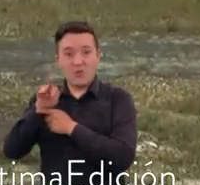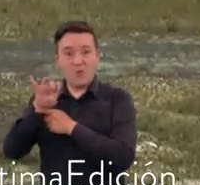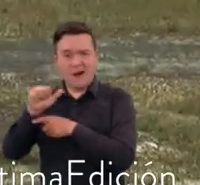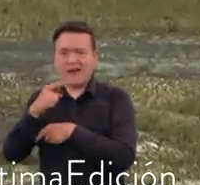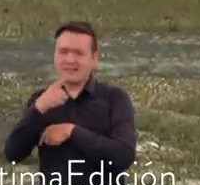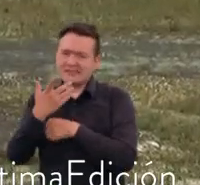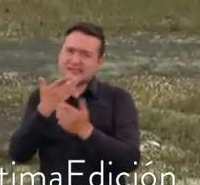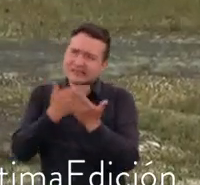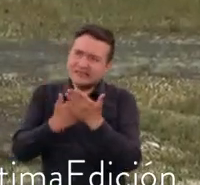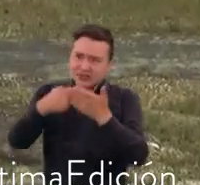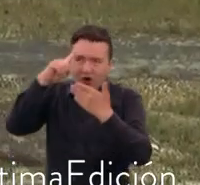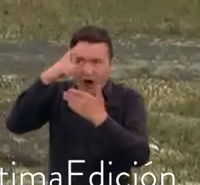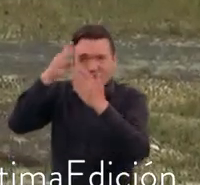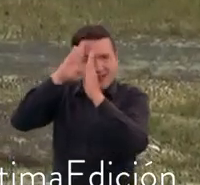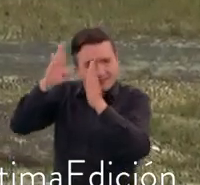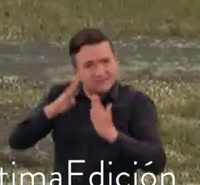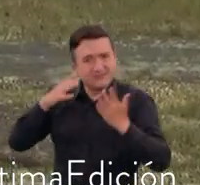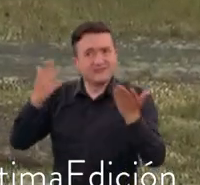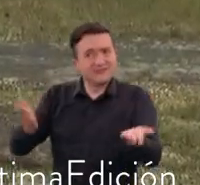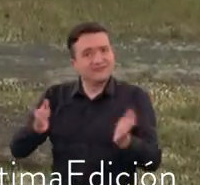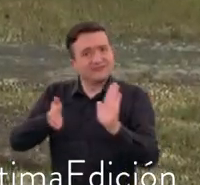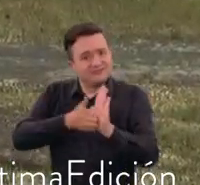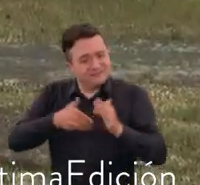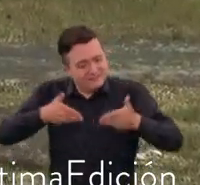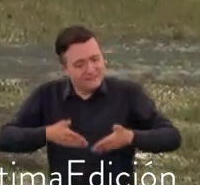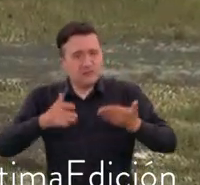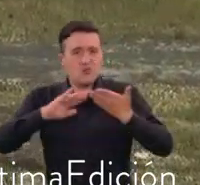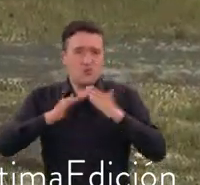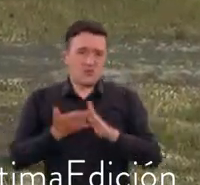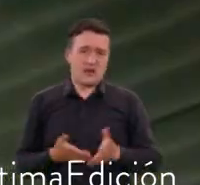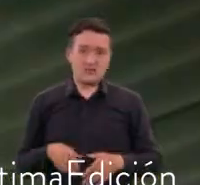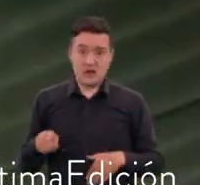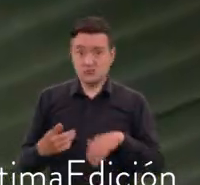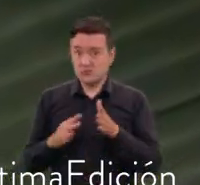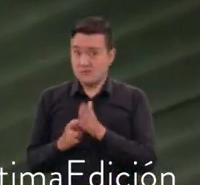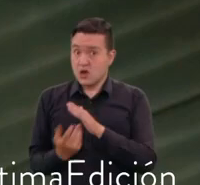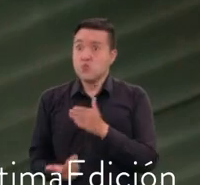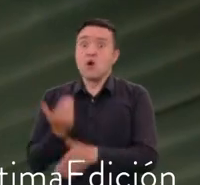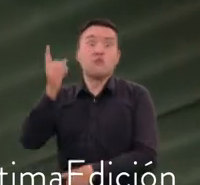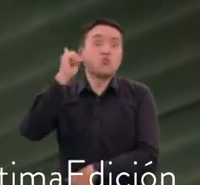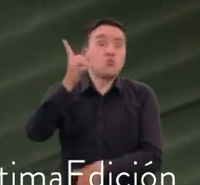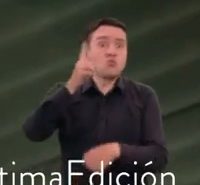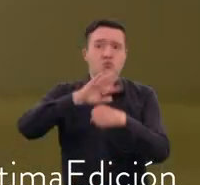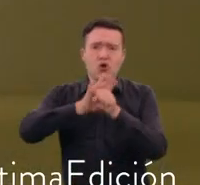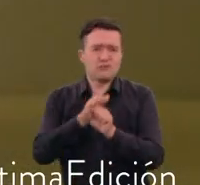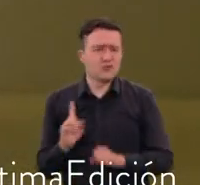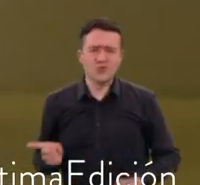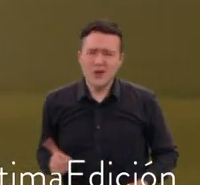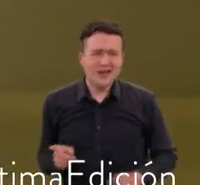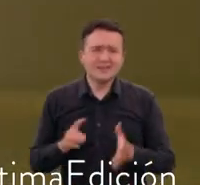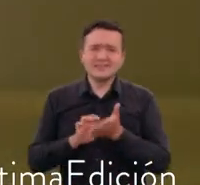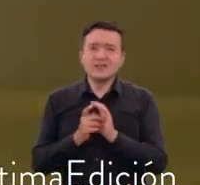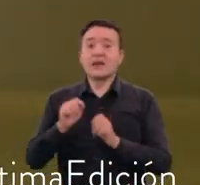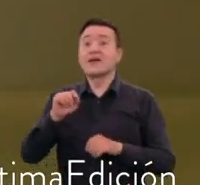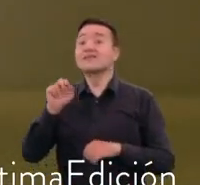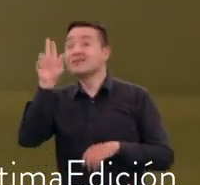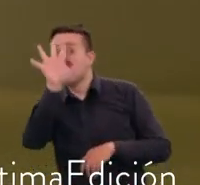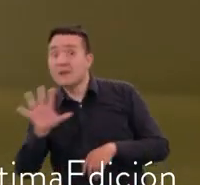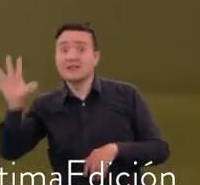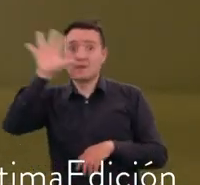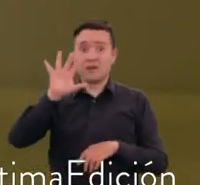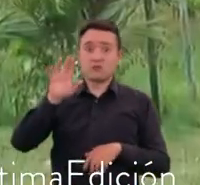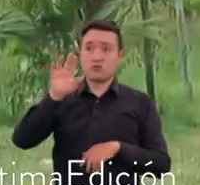precariedad no es una situación nueva que sea sólo producto de las pandemias tanto de los entes departamentales municipales y